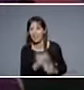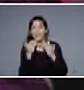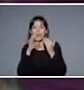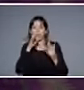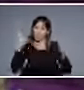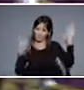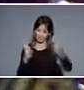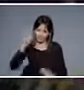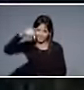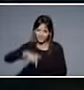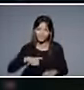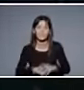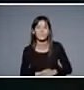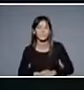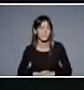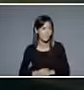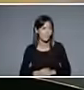por el premio.